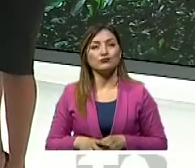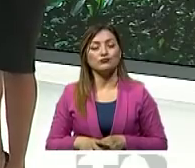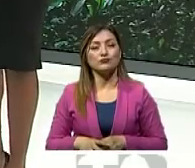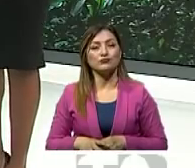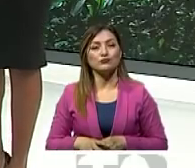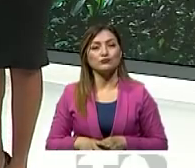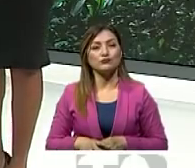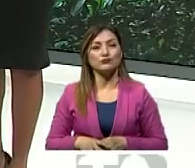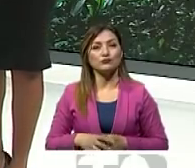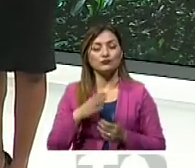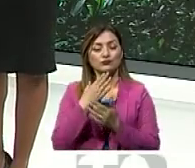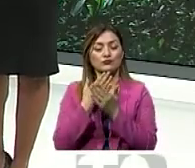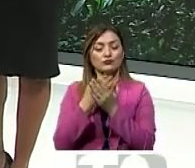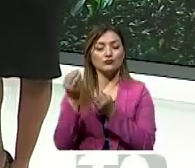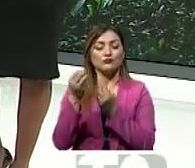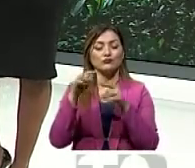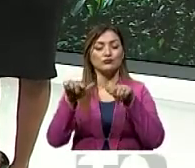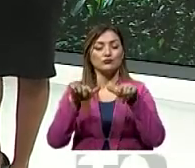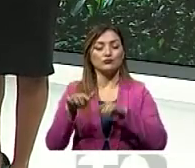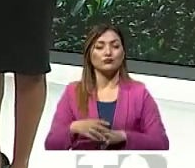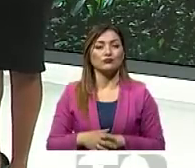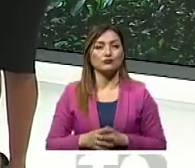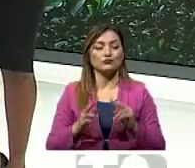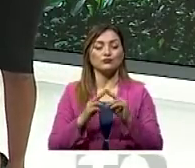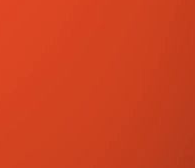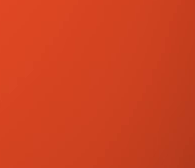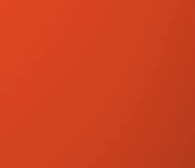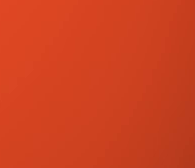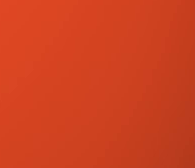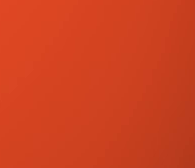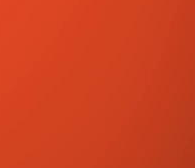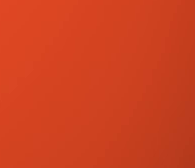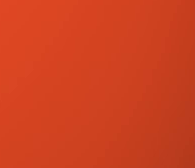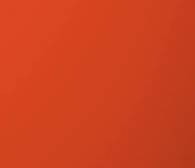Steffi. Muchísimas gracias por informarnos desde este lugar, sobre todo para conocer parte de su cultura.